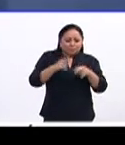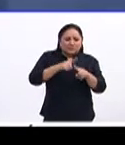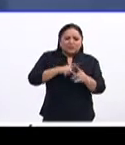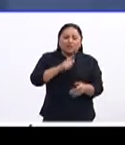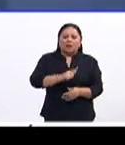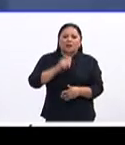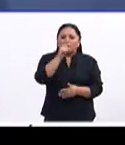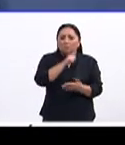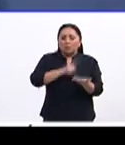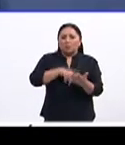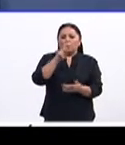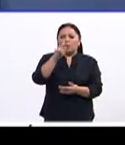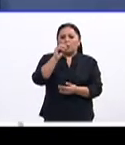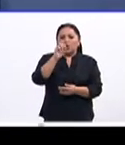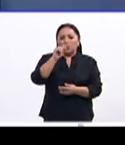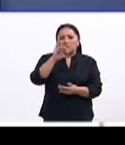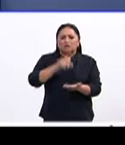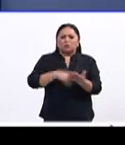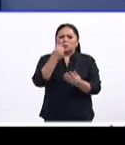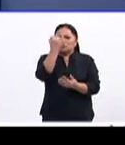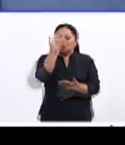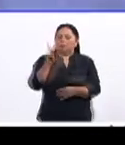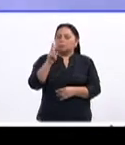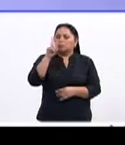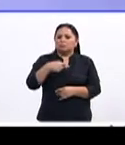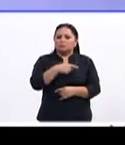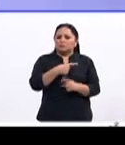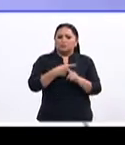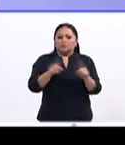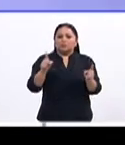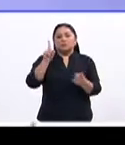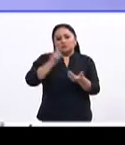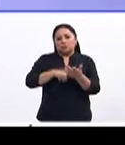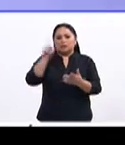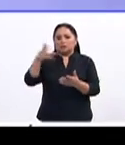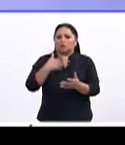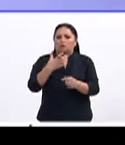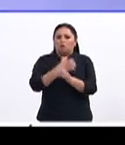del lenguaje poético, con muchas imágenes, muchas metáforas. Tiene cosas